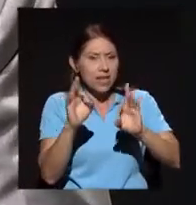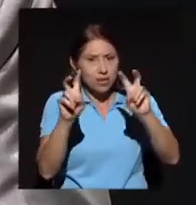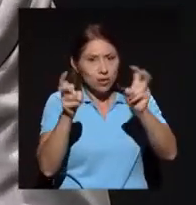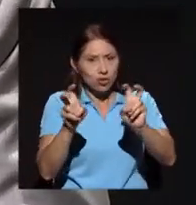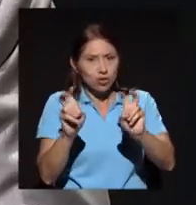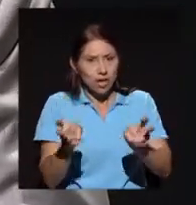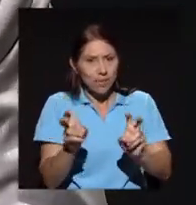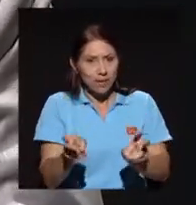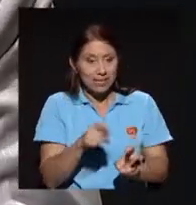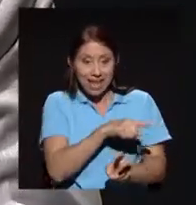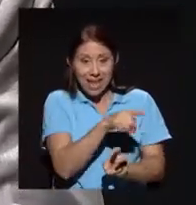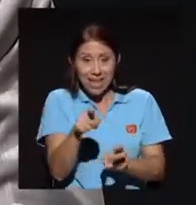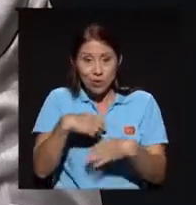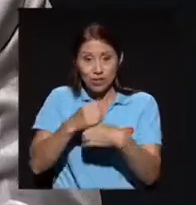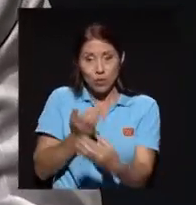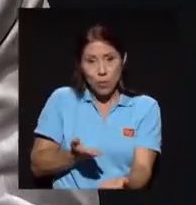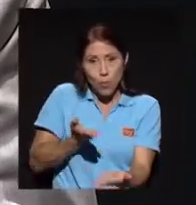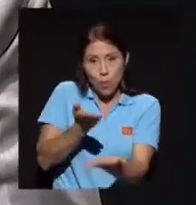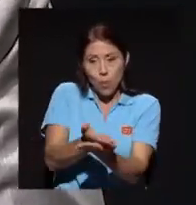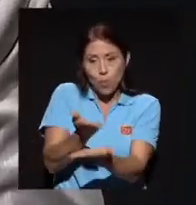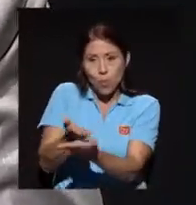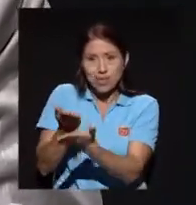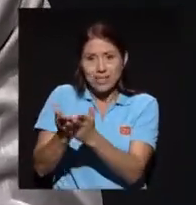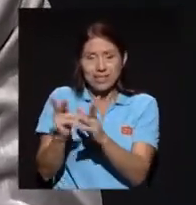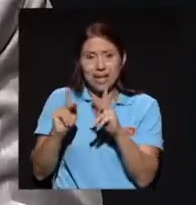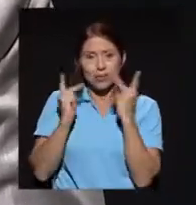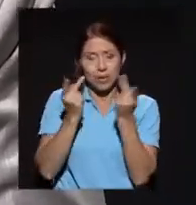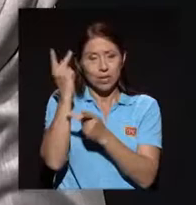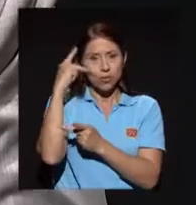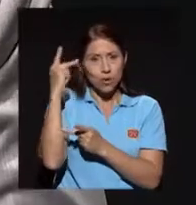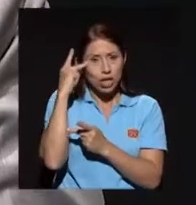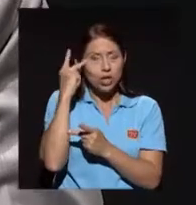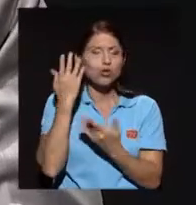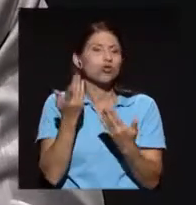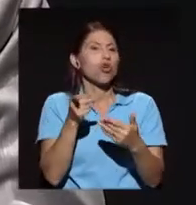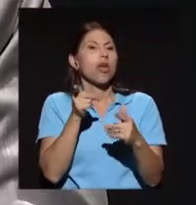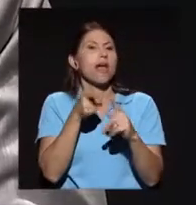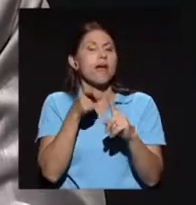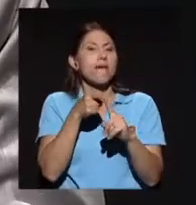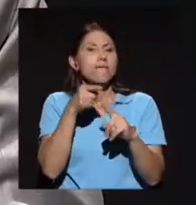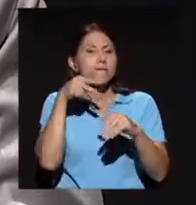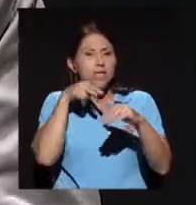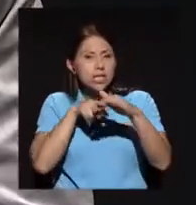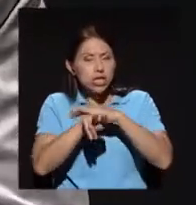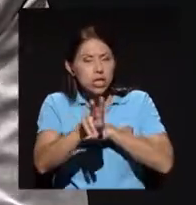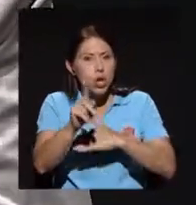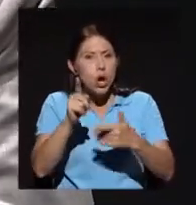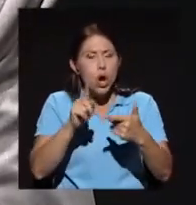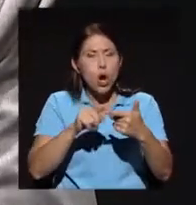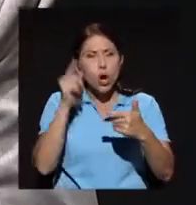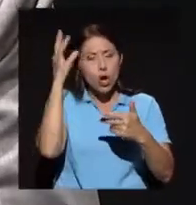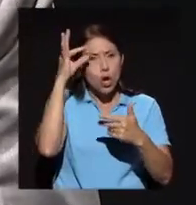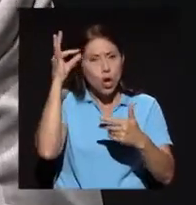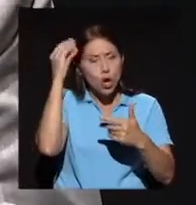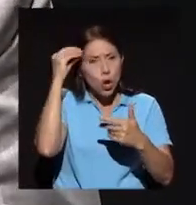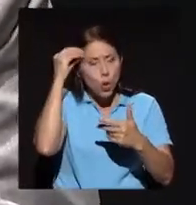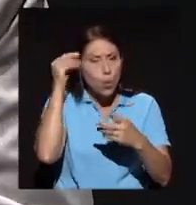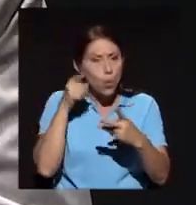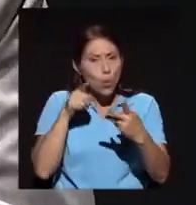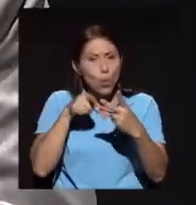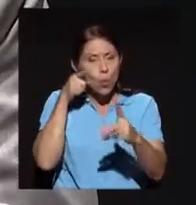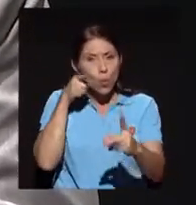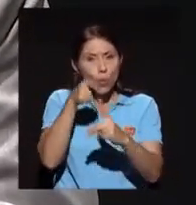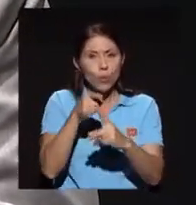propuestas a los partidos de visión de objetivos de criterios para seleccionar proyectos después les propusieron